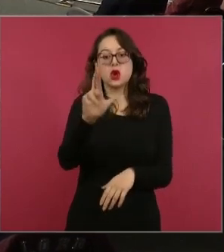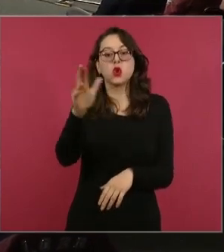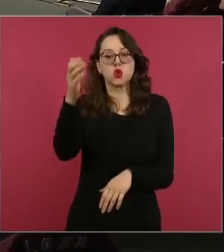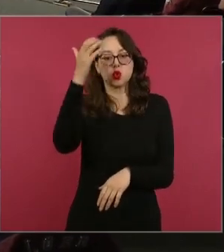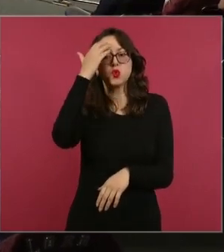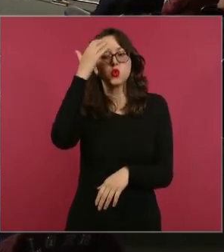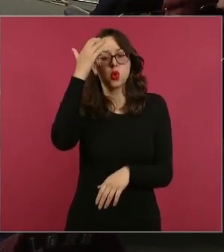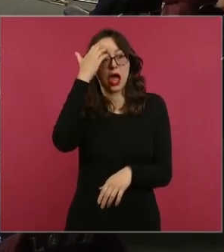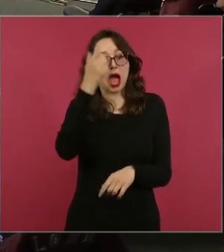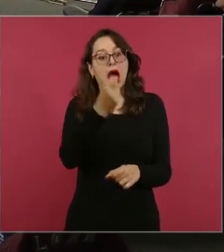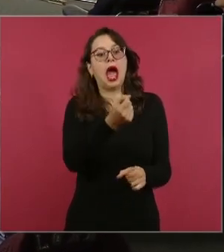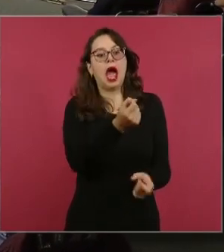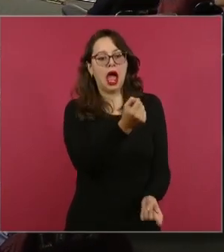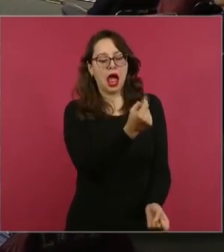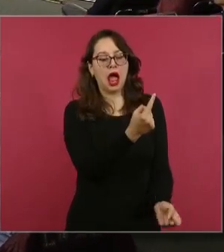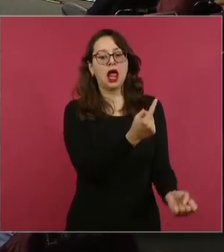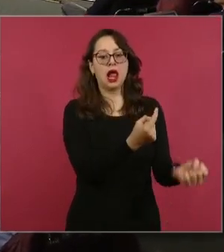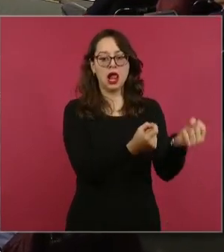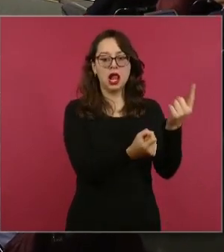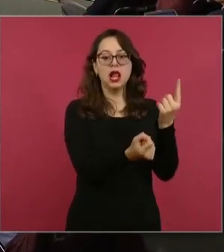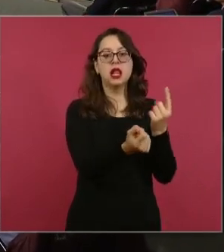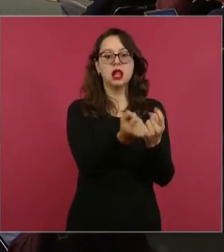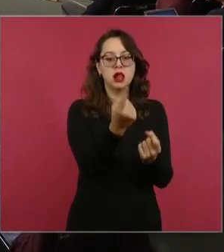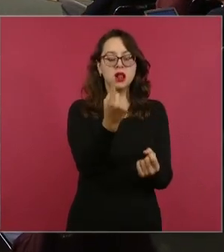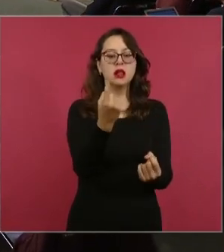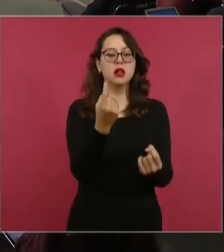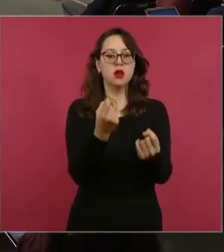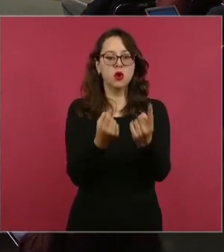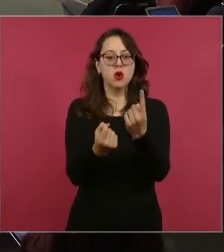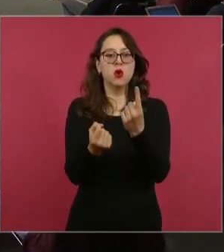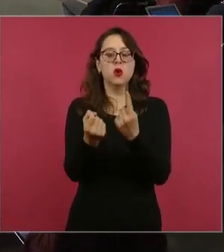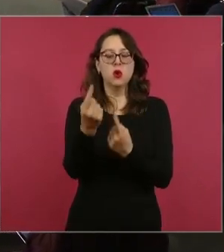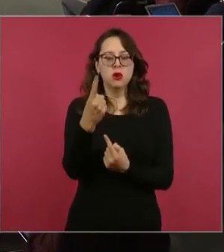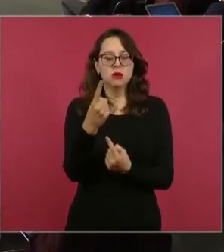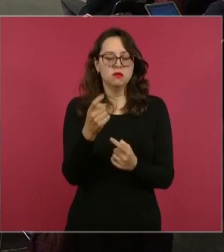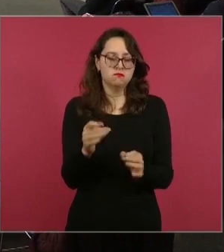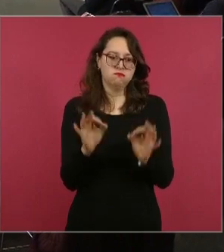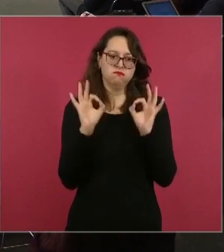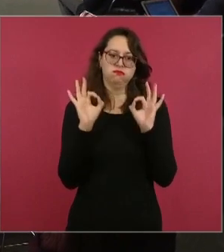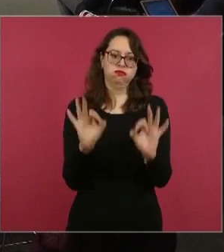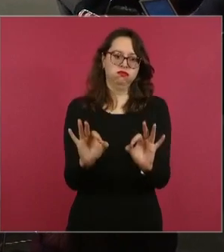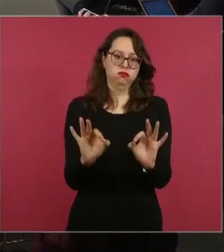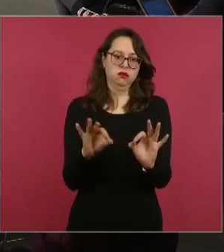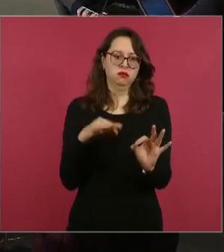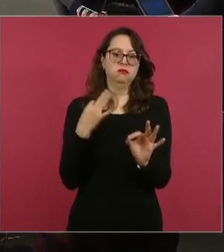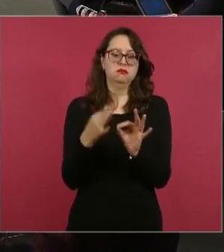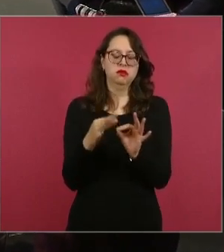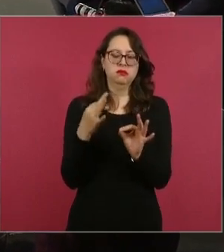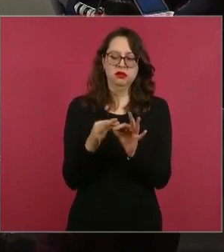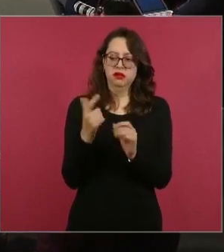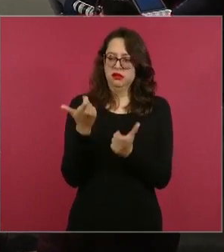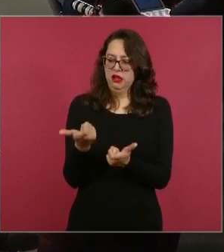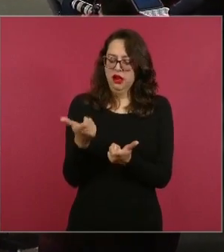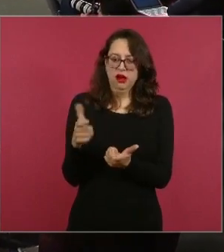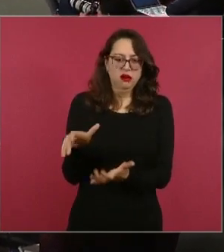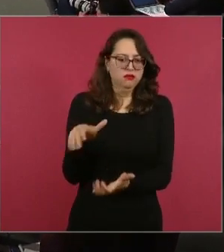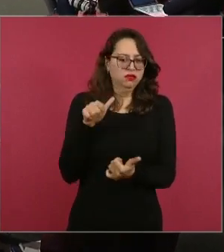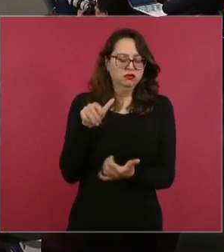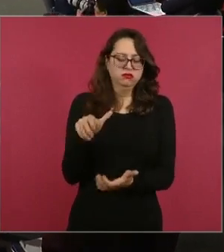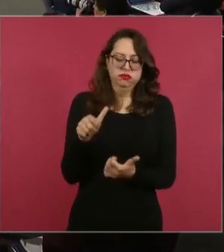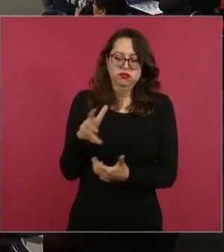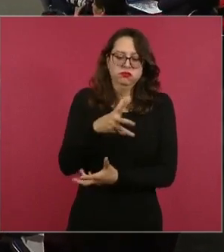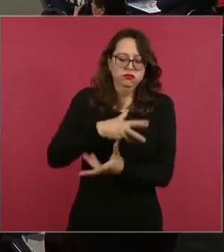que han conservado y han aumentado Su riqueza